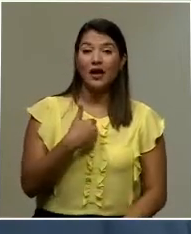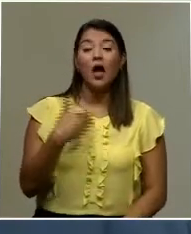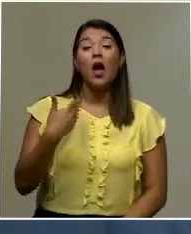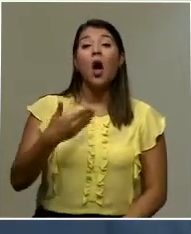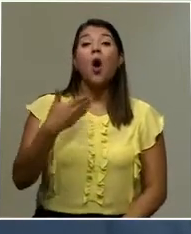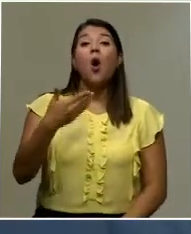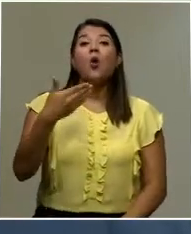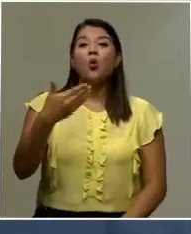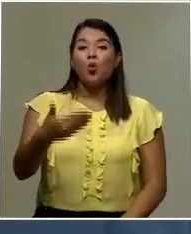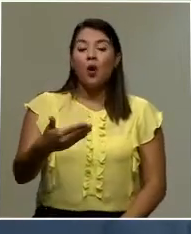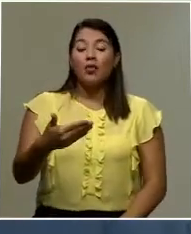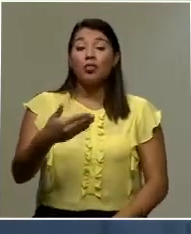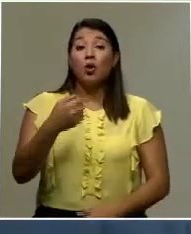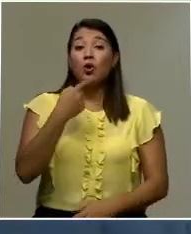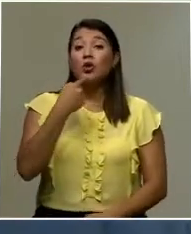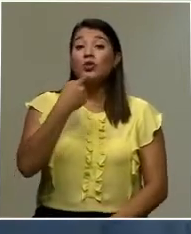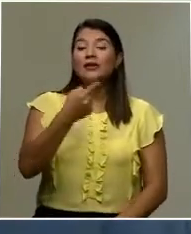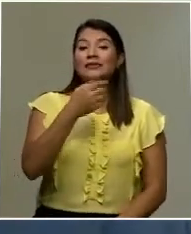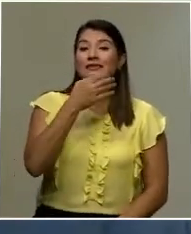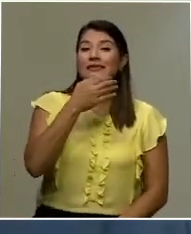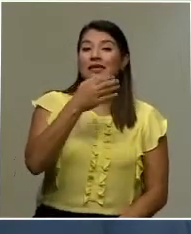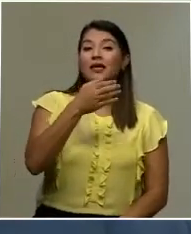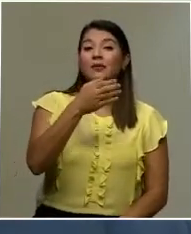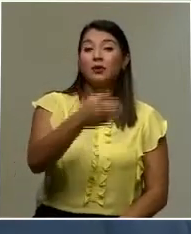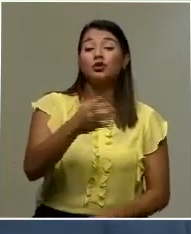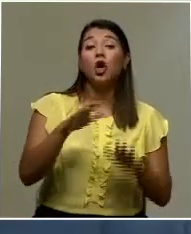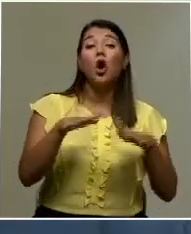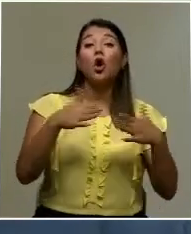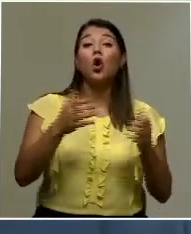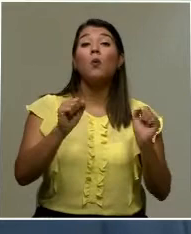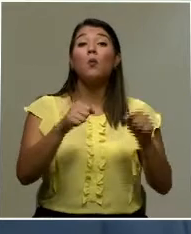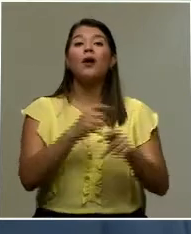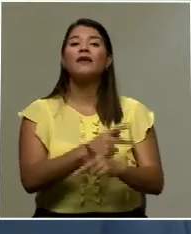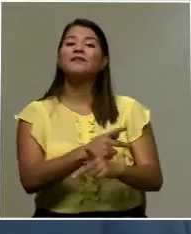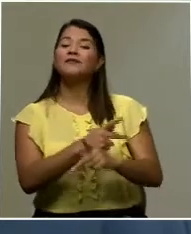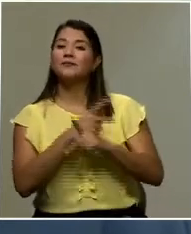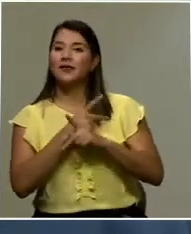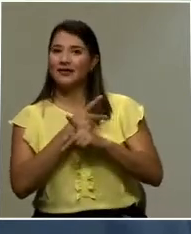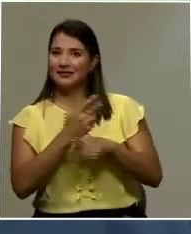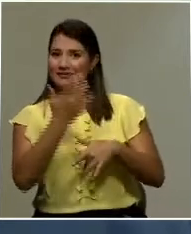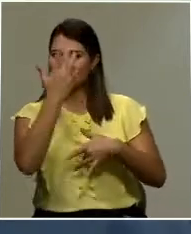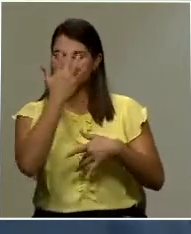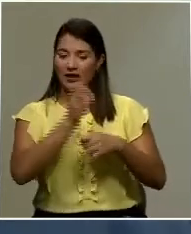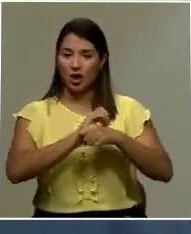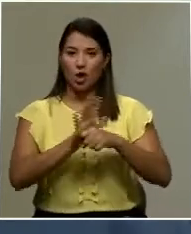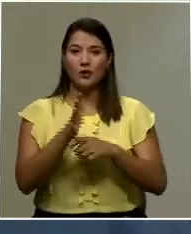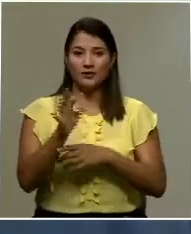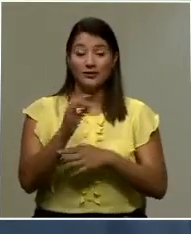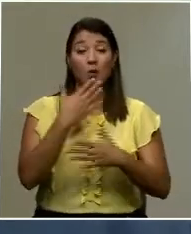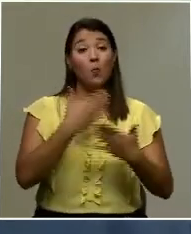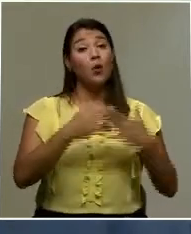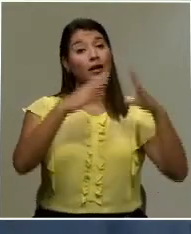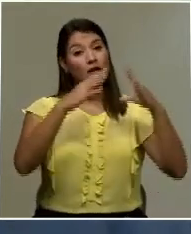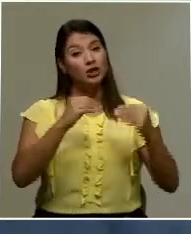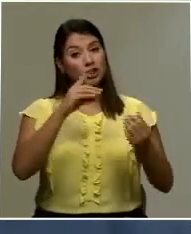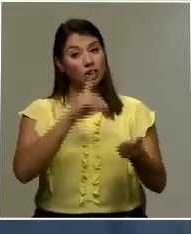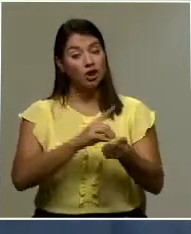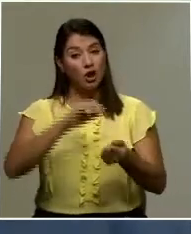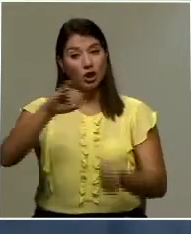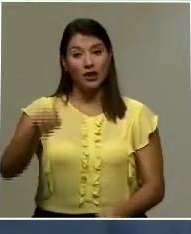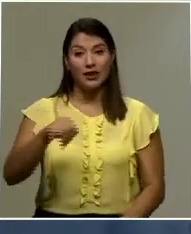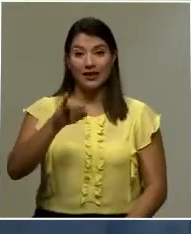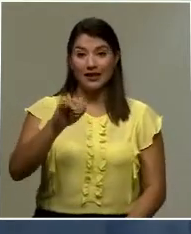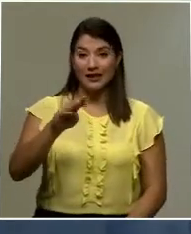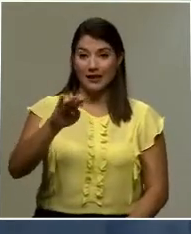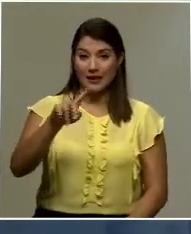hora de recomendar cómo prevenir los contagios de la COVID-19. Buenas noches, doctor Jiménez,